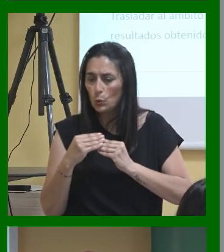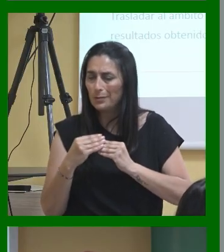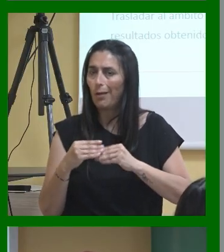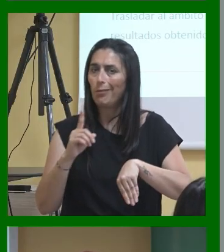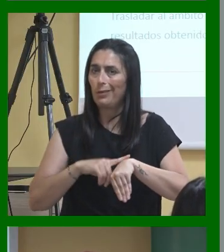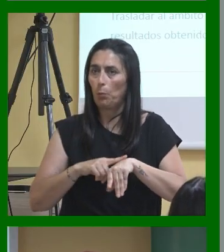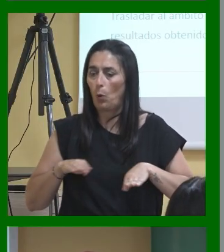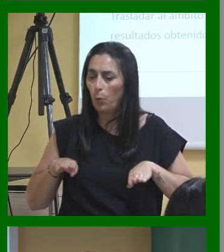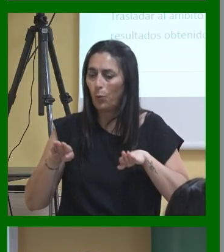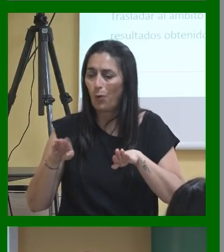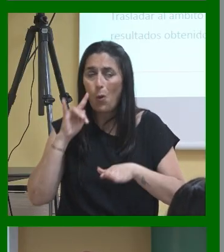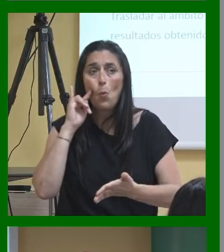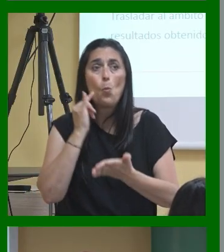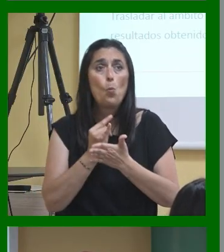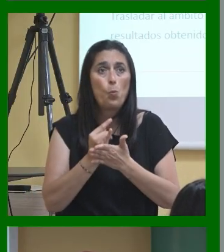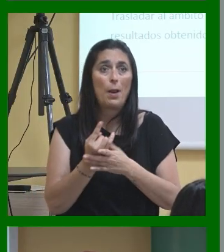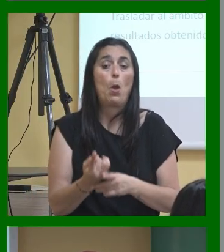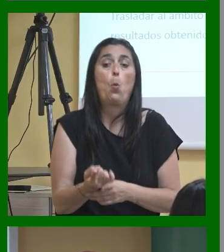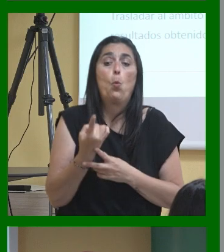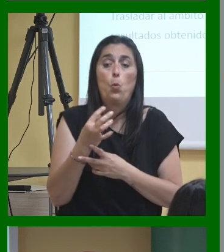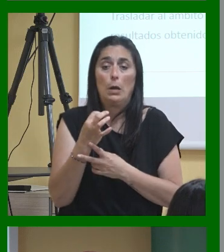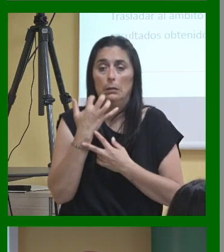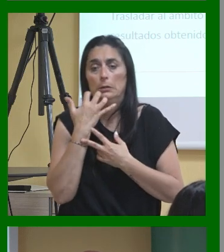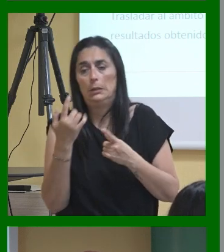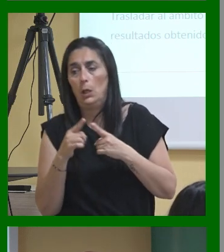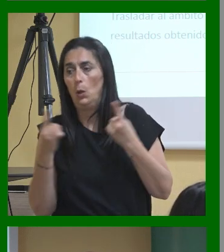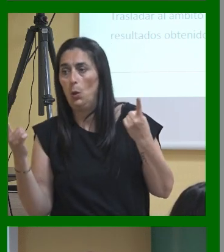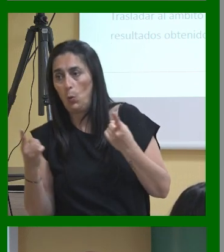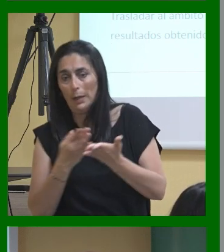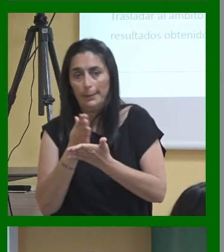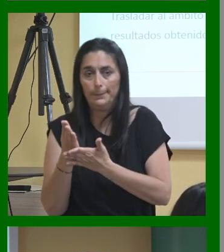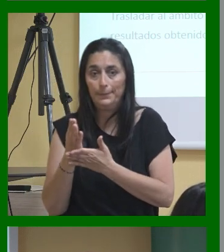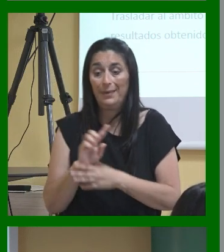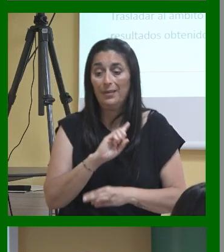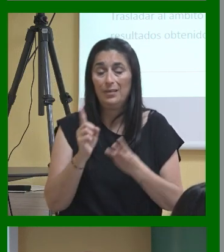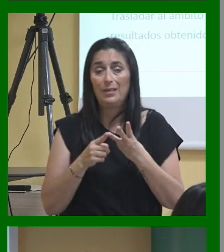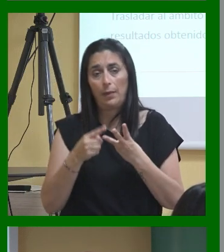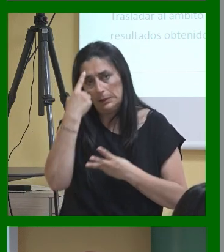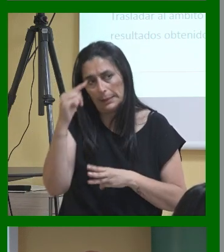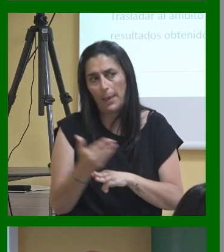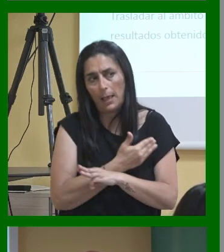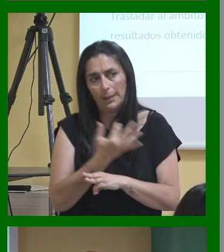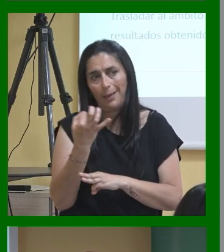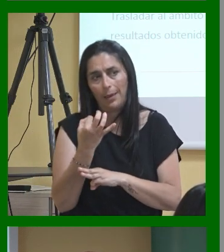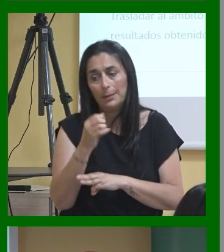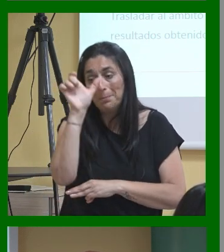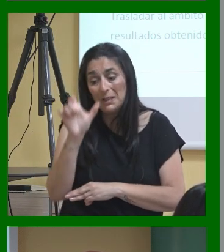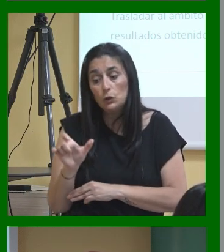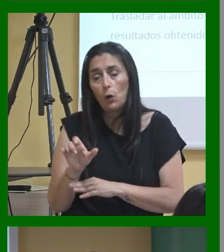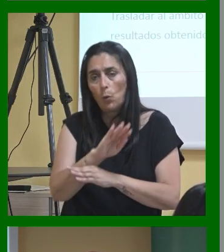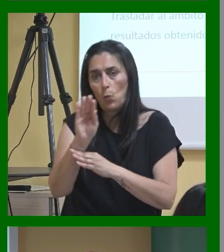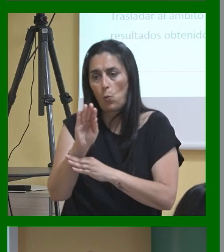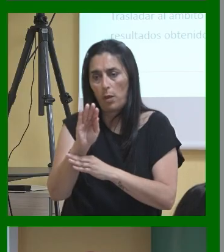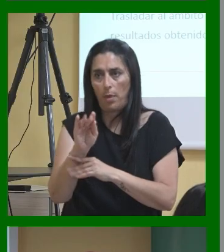nunca la misma prueba, si sobre todo son de aptitudes, como sabemos. Tercero, que hay que tener muy en cuenta la percepción del cuidador,